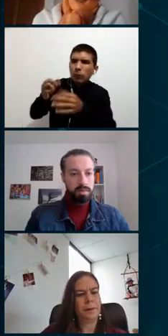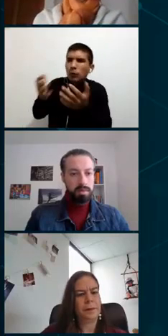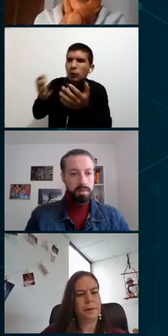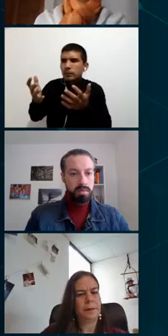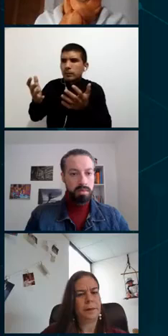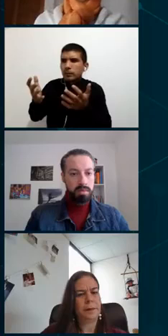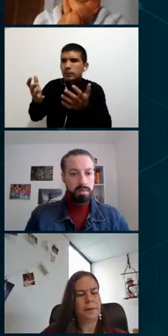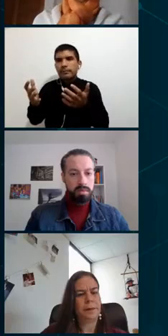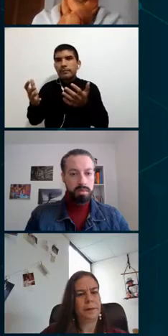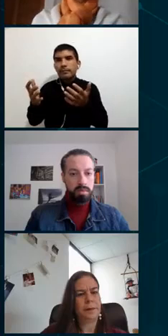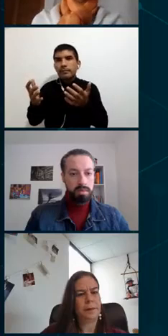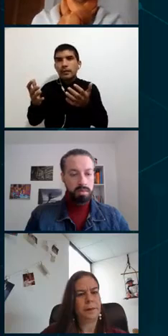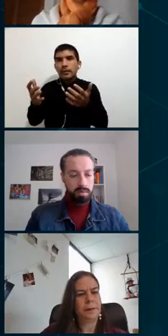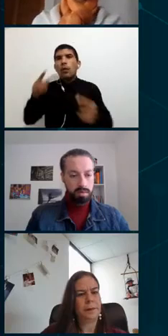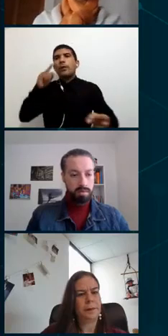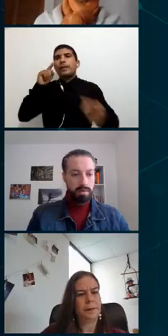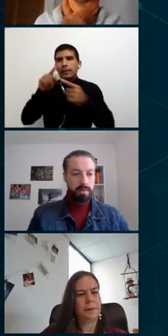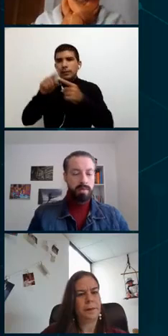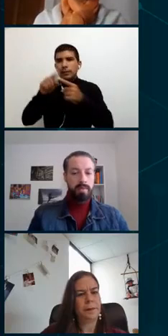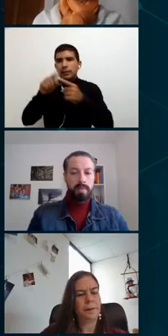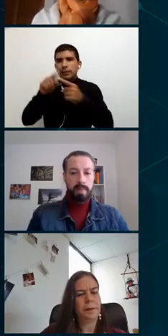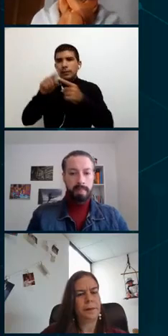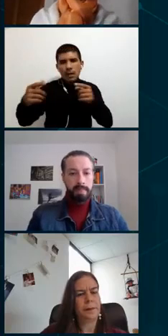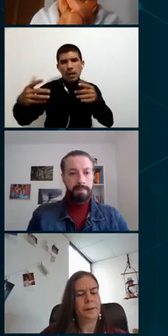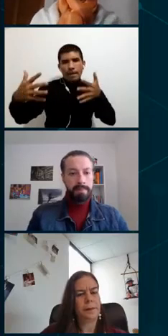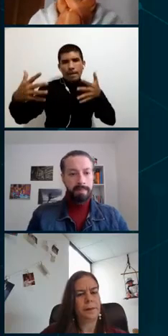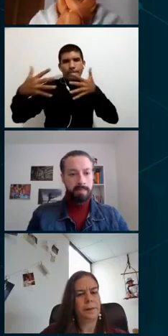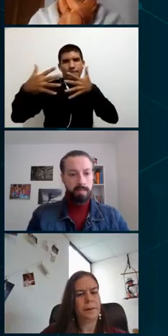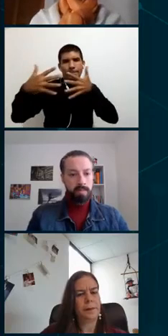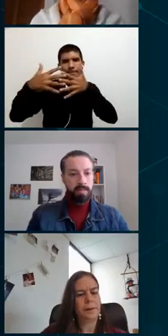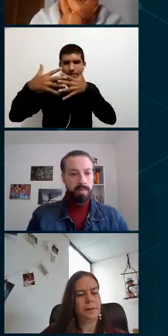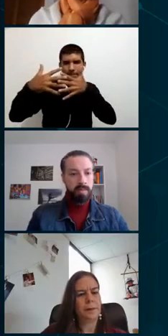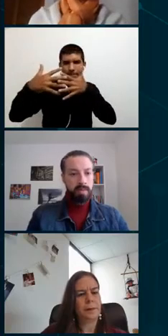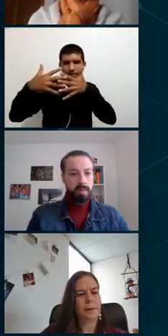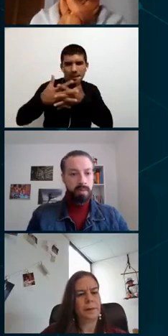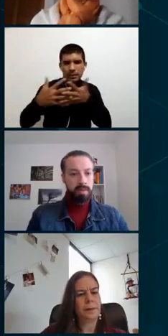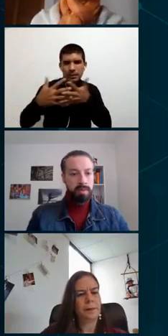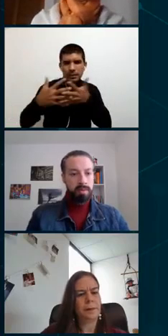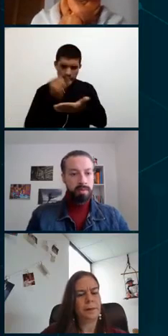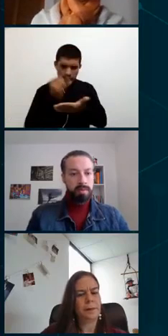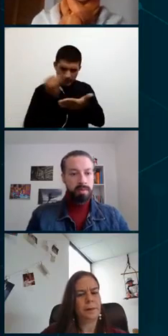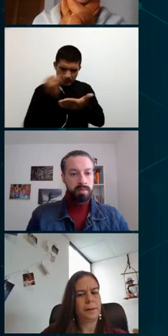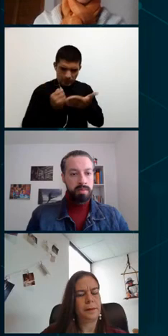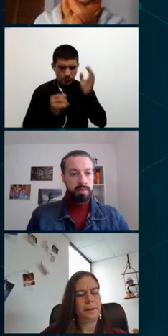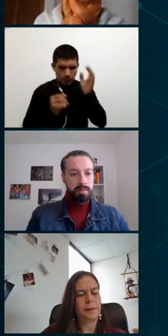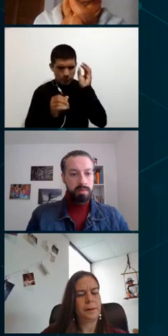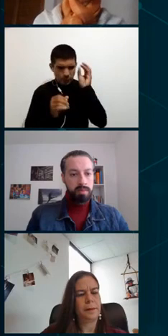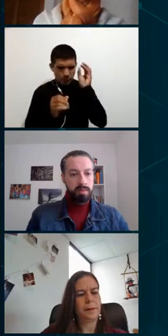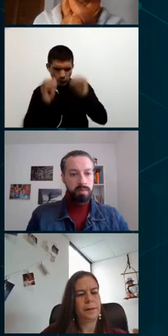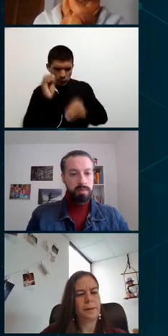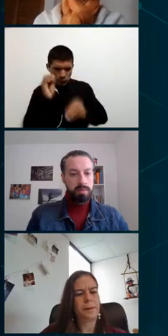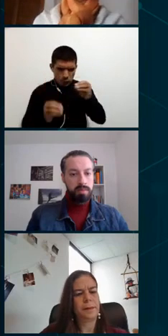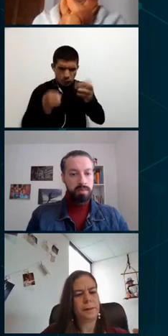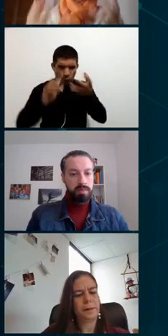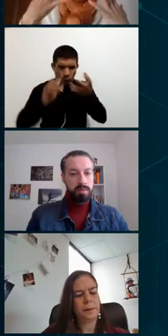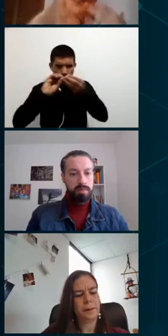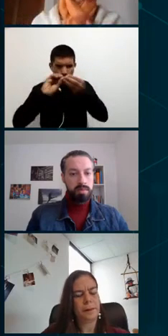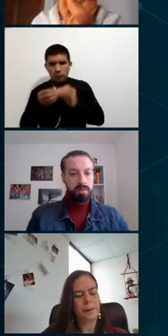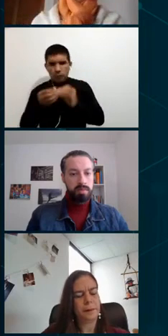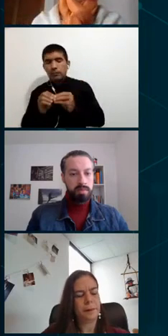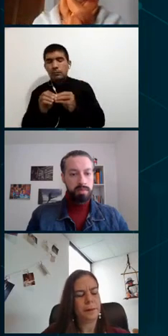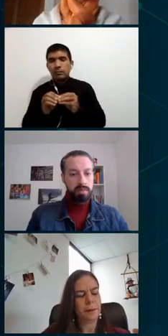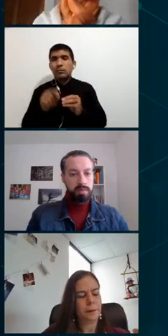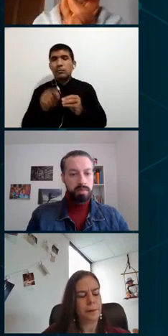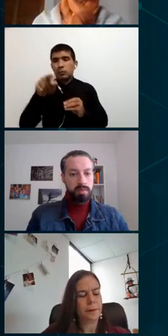lo estamos viendo como algo muy complejo, bajémoslo de pinta, ¿sí? El diseño es algo más común de lo que creemos, ¿cierto? Hay diseño en nuestra